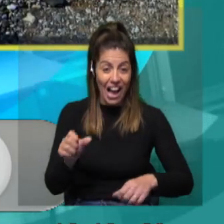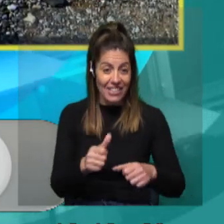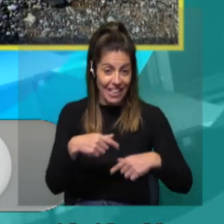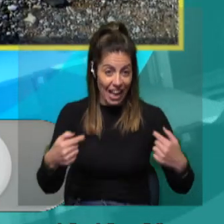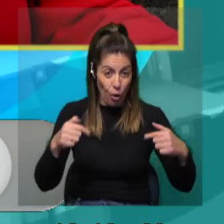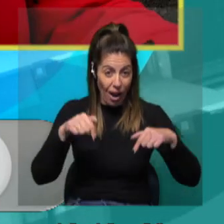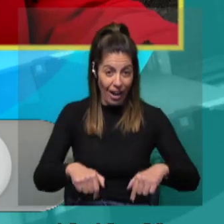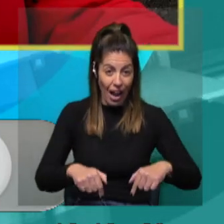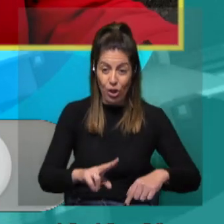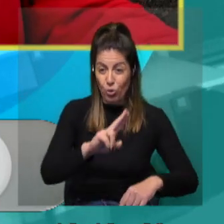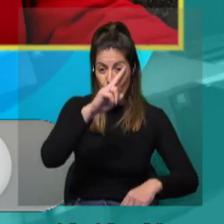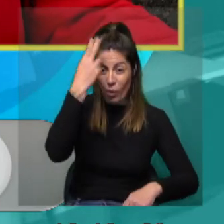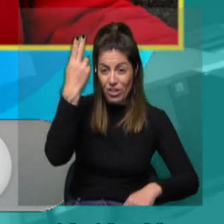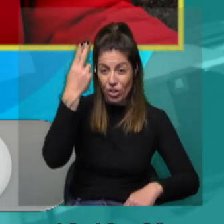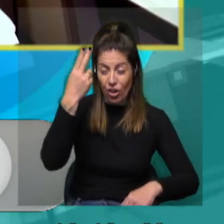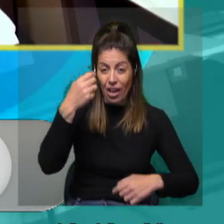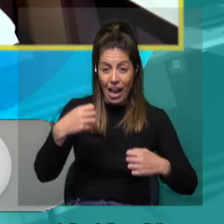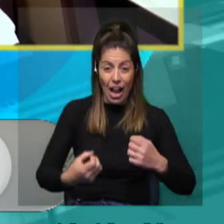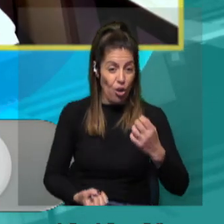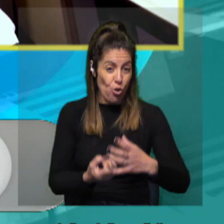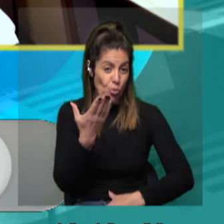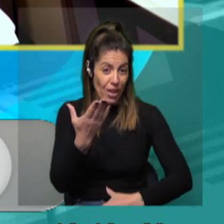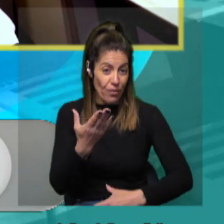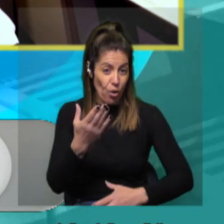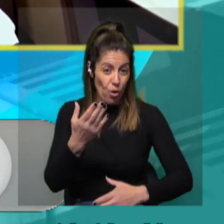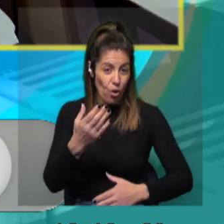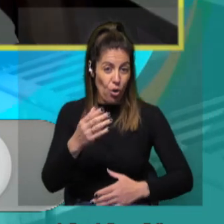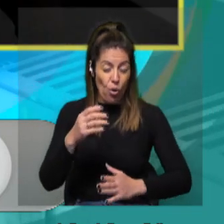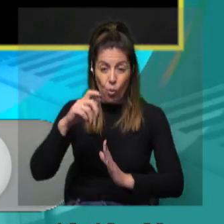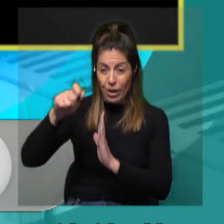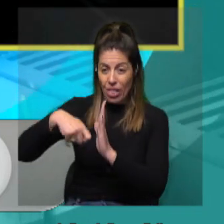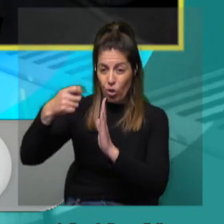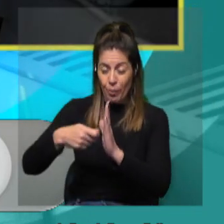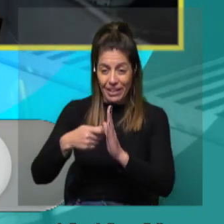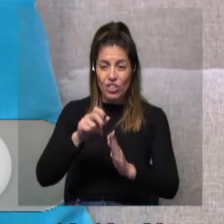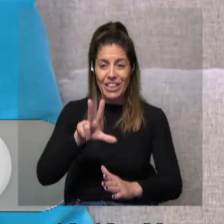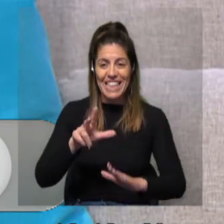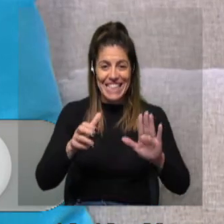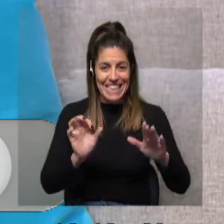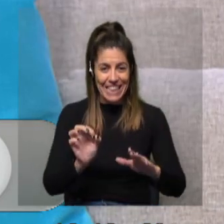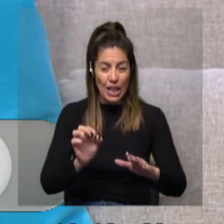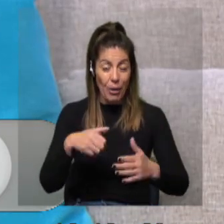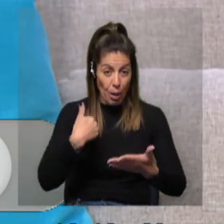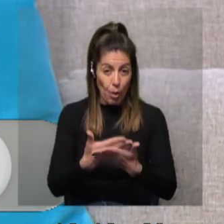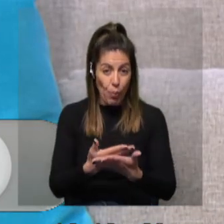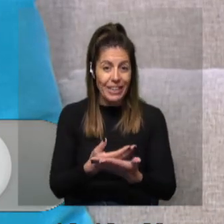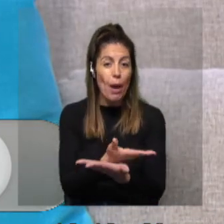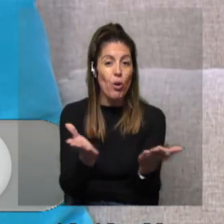es inédito, no se ha filmado una documentación de este tipo en 360. Porque la propuesta es eso, mostrar qué se está haciendo.